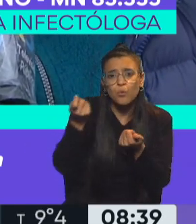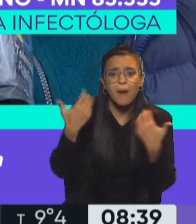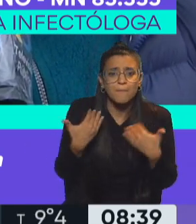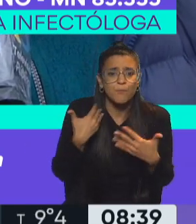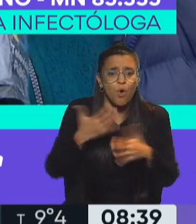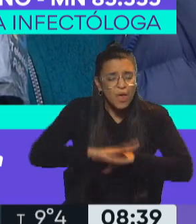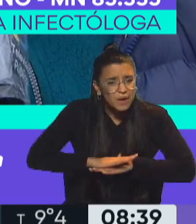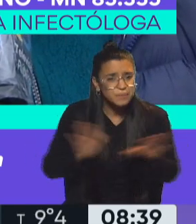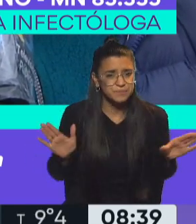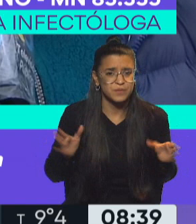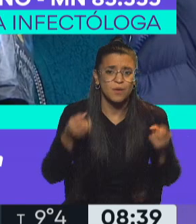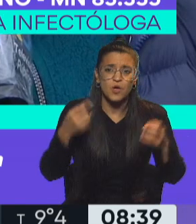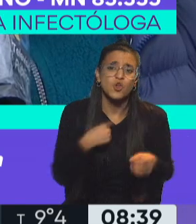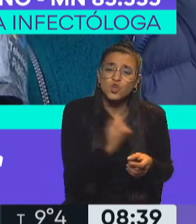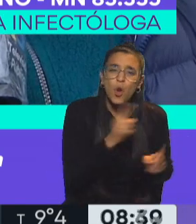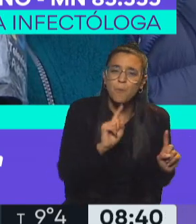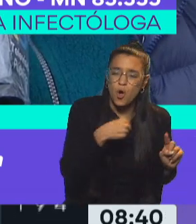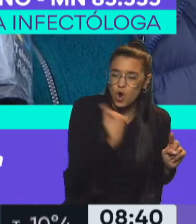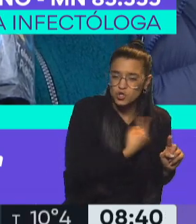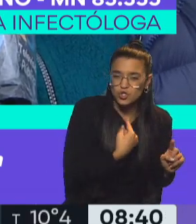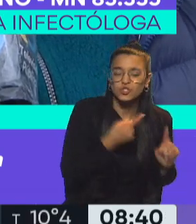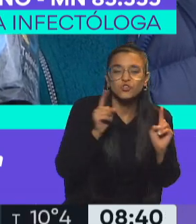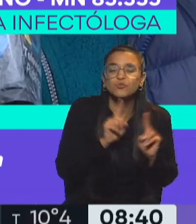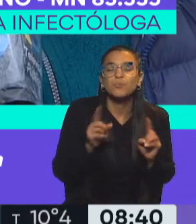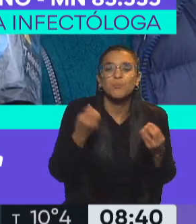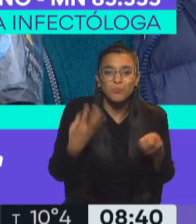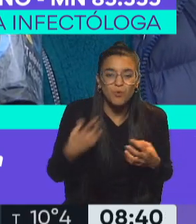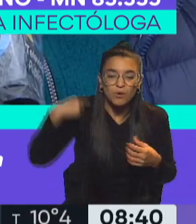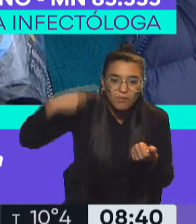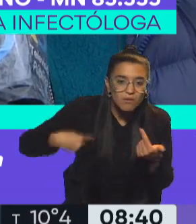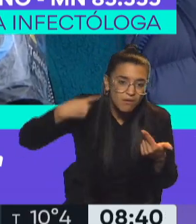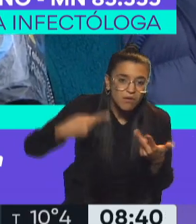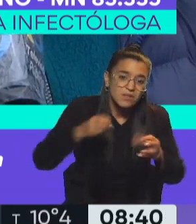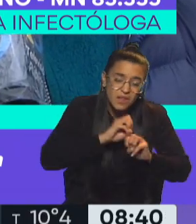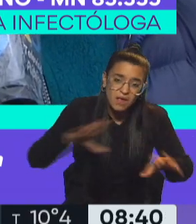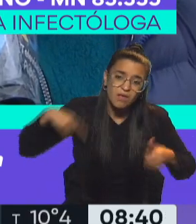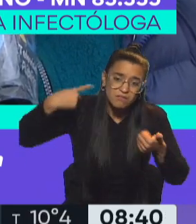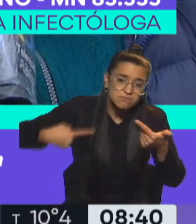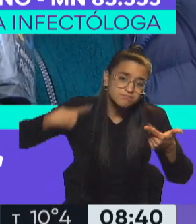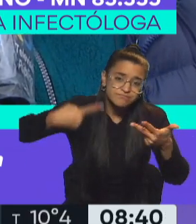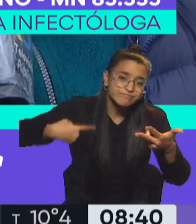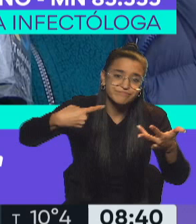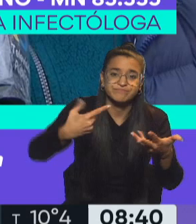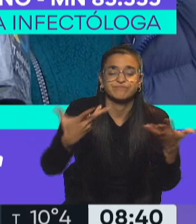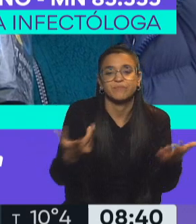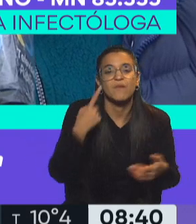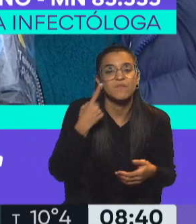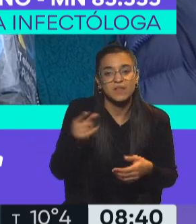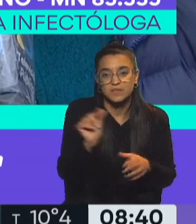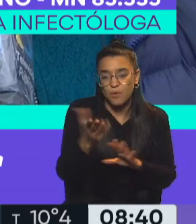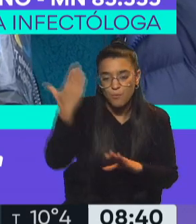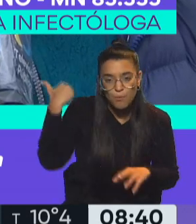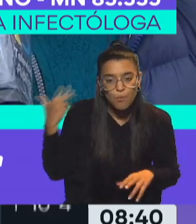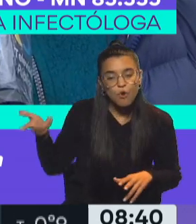de encima, porque no por nosotros, sino porque son permanentes tragedias que se vuelven a desatar. Fíjate que hace poco